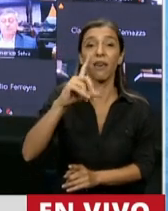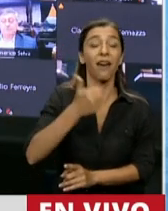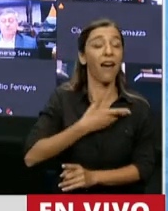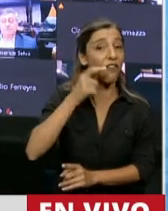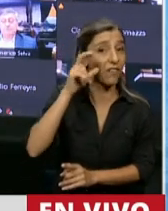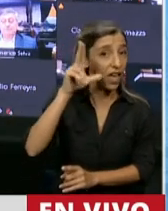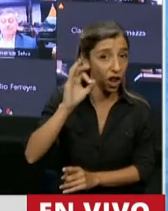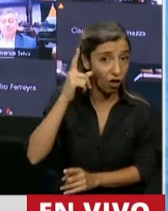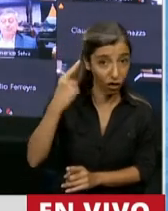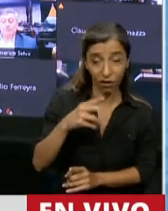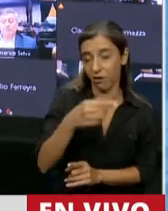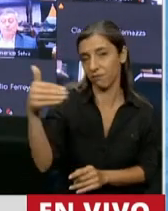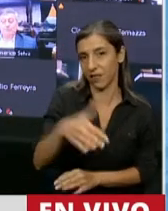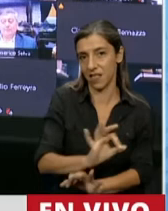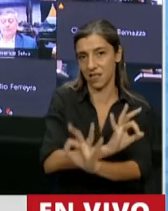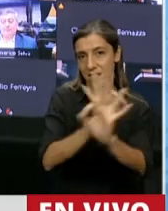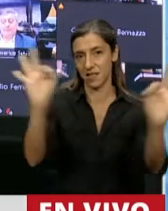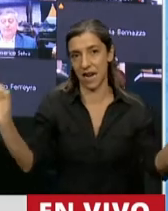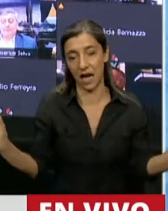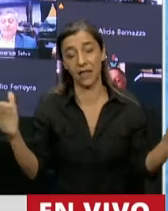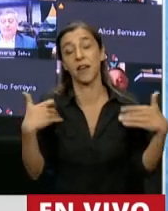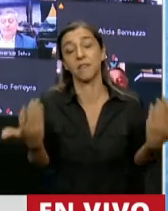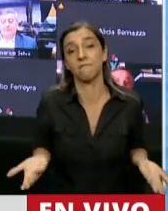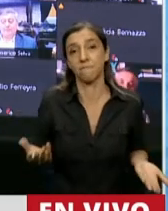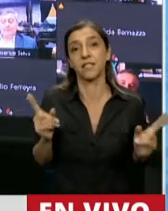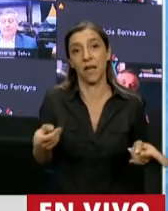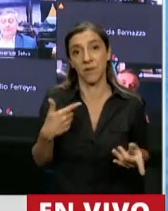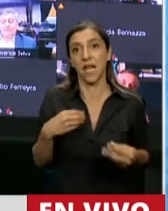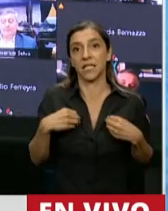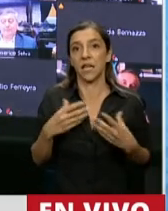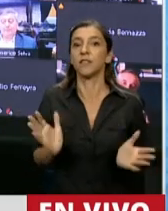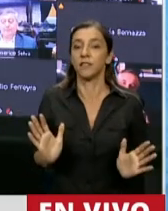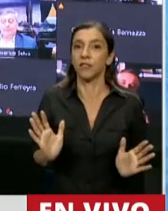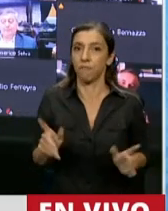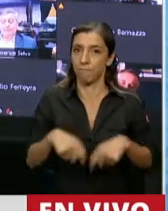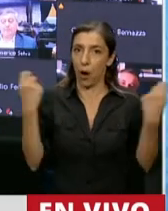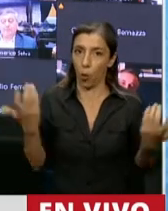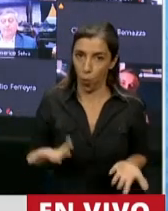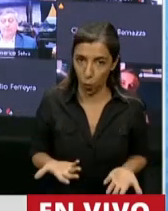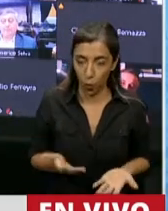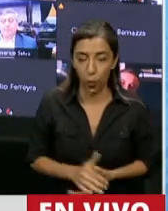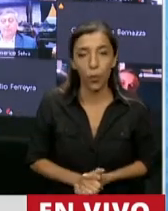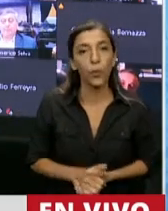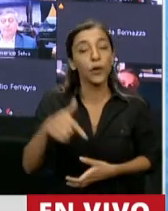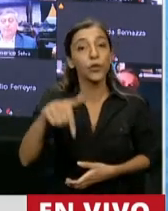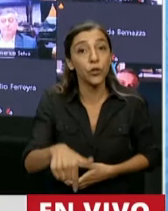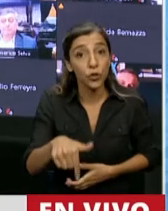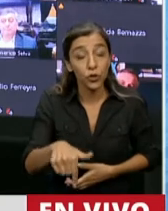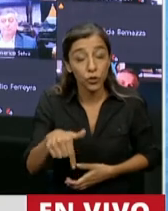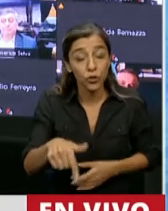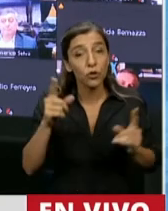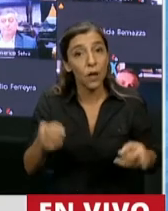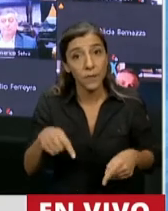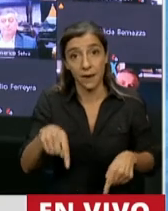veo afectada en mi fuero parlamentario. Y hoy, con este llamado a sesión, a